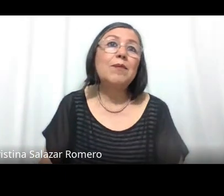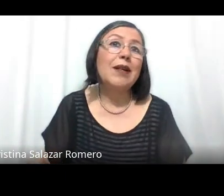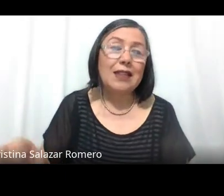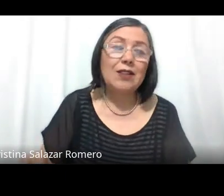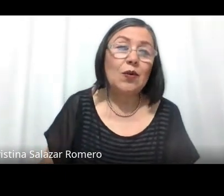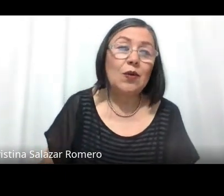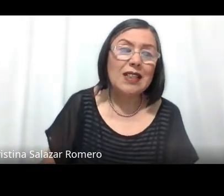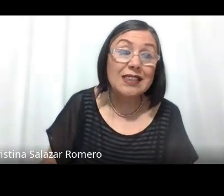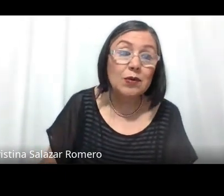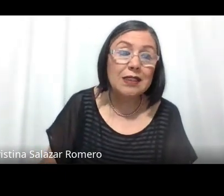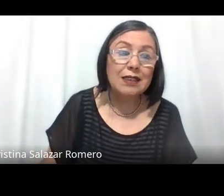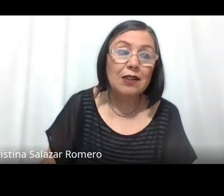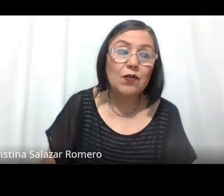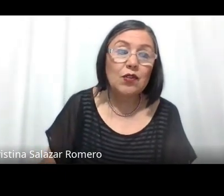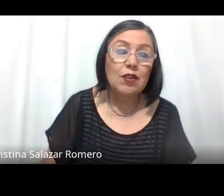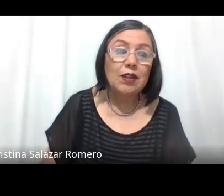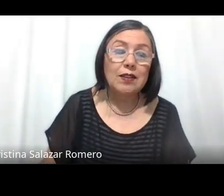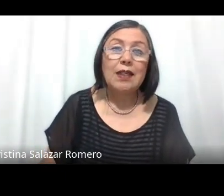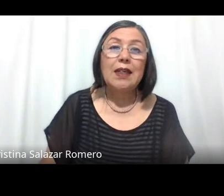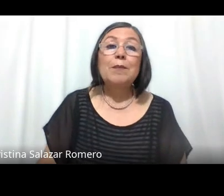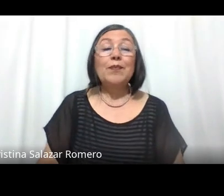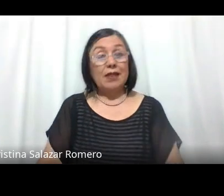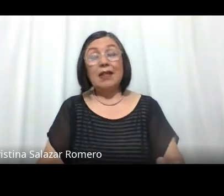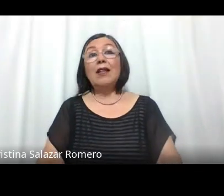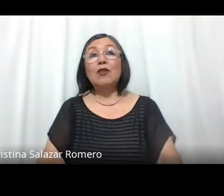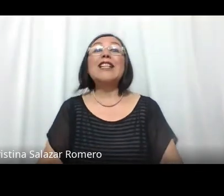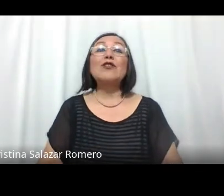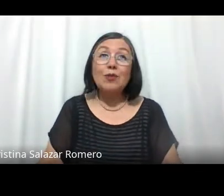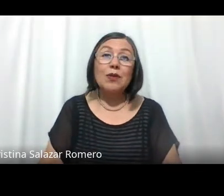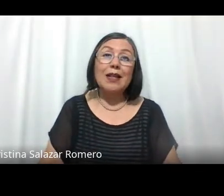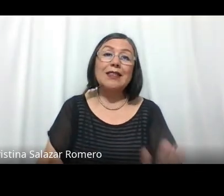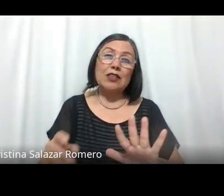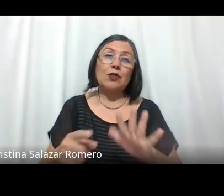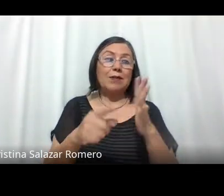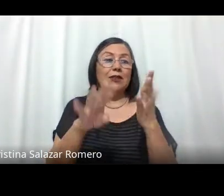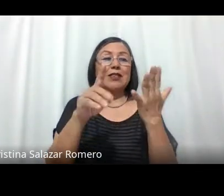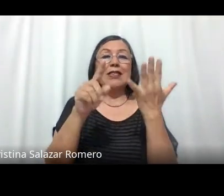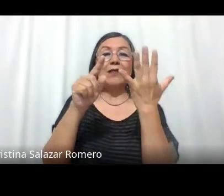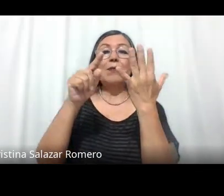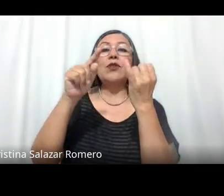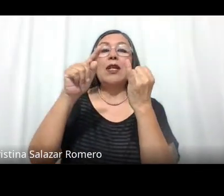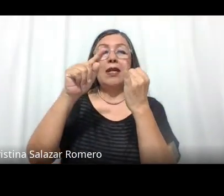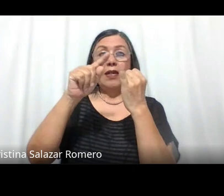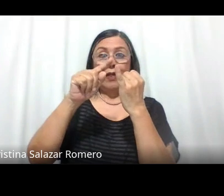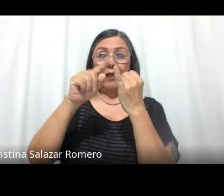ahí para que no les cause tanta confusión, ¿sí? Los rasgos no manuales es otro elemento. Entonces ya